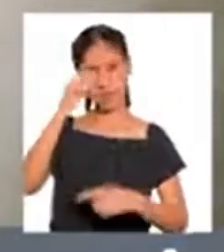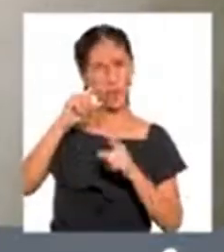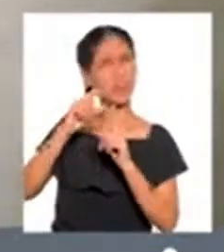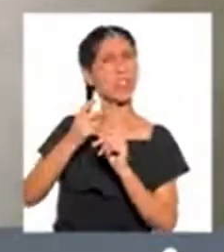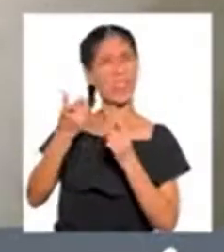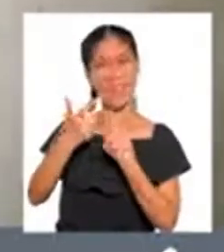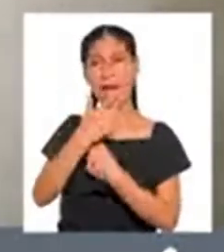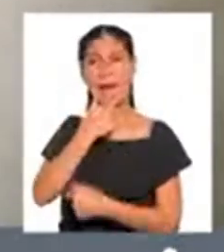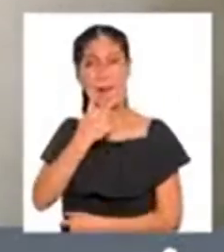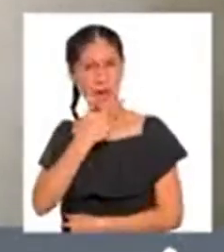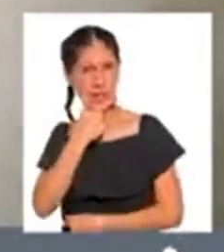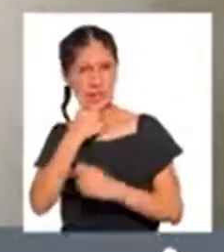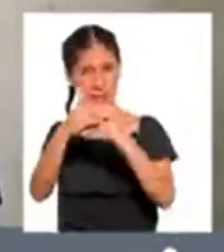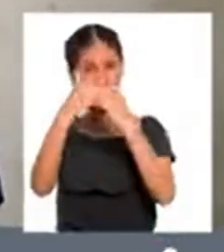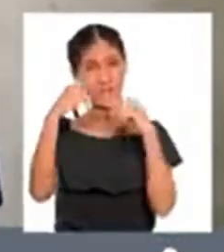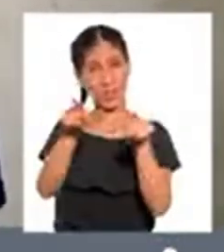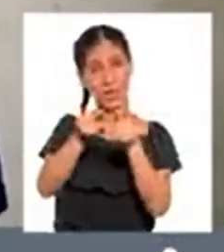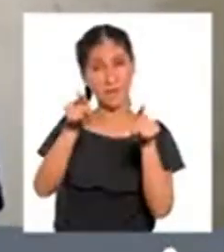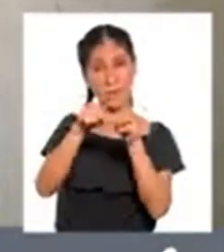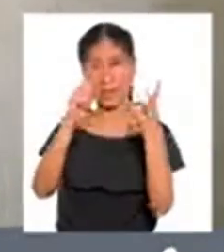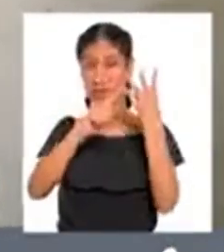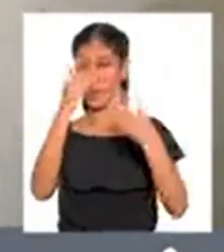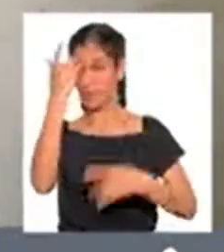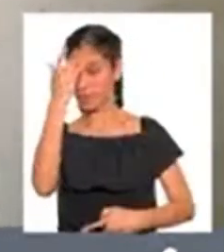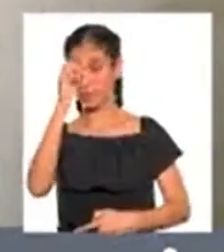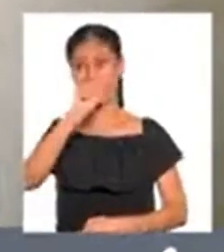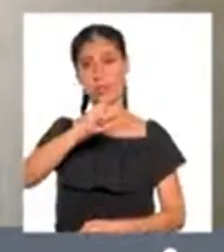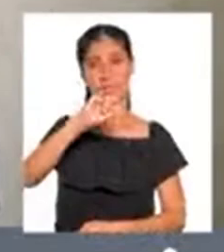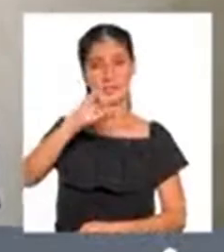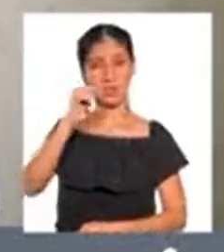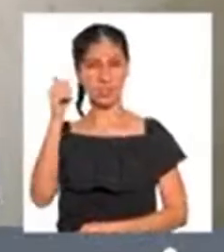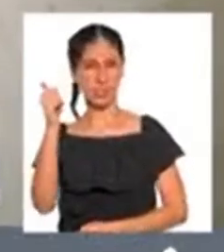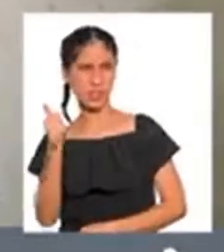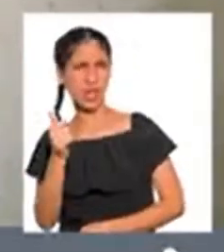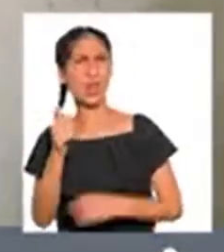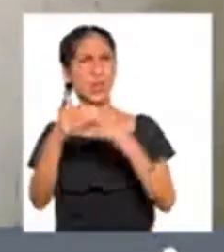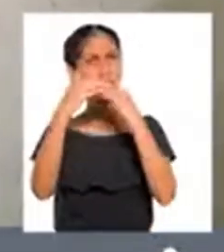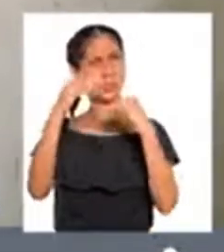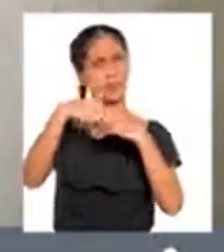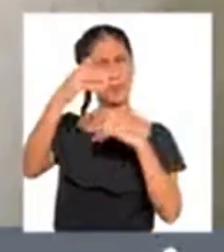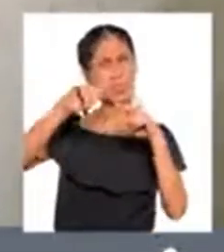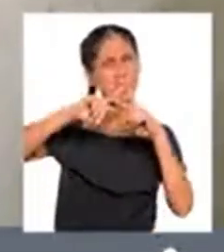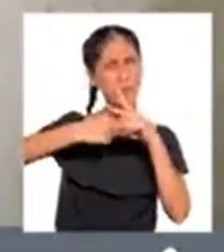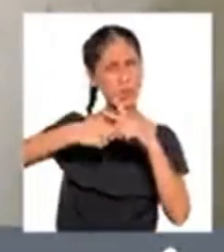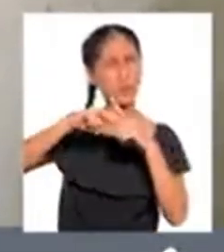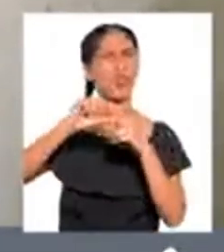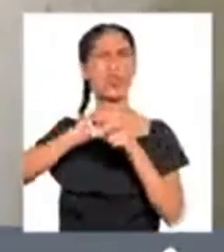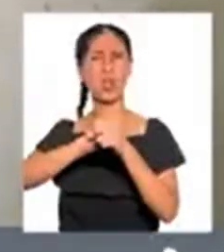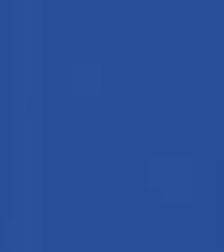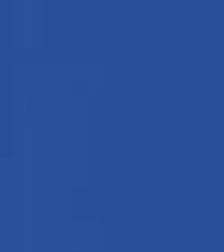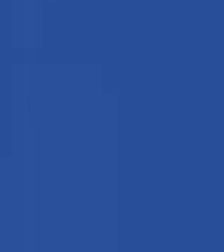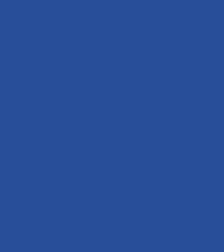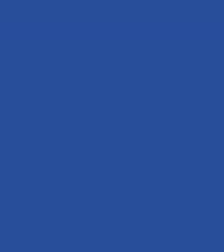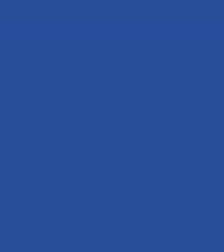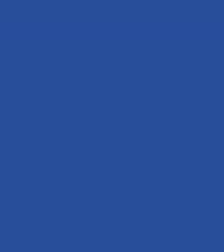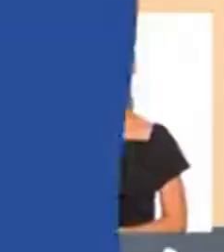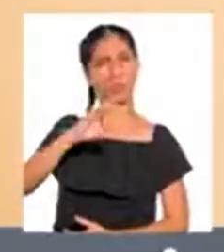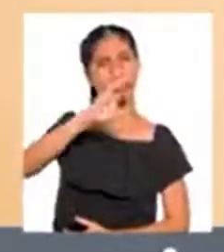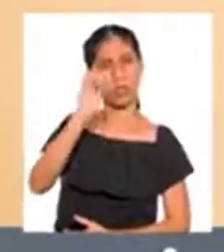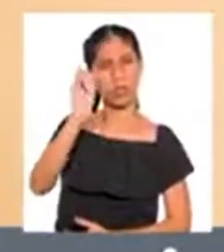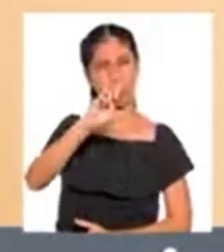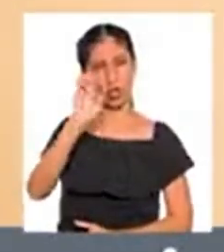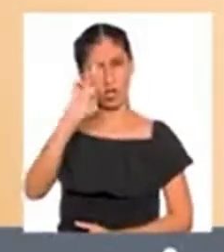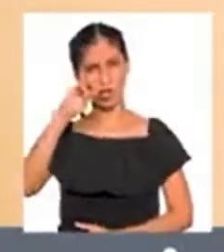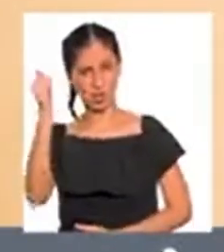del SIDA, y que al finalizar este periodo se iniciara con la epidemia de la cólera.